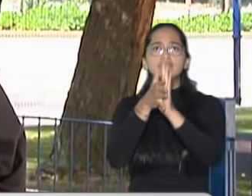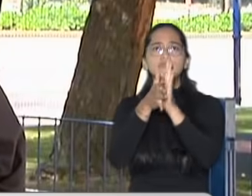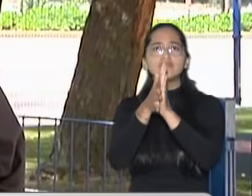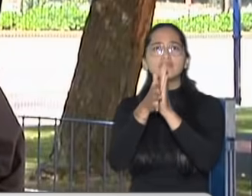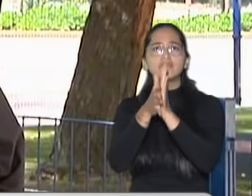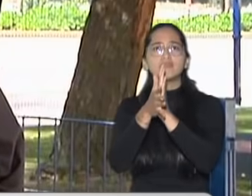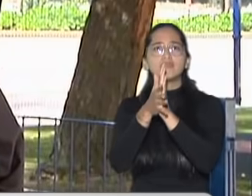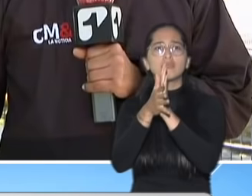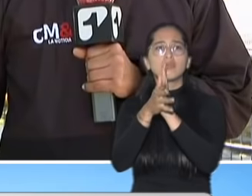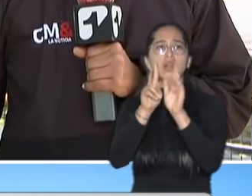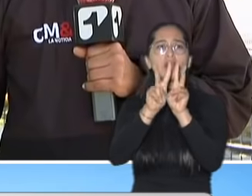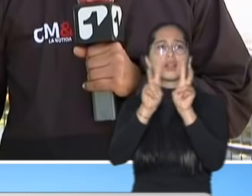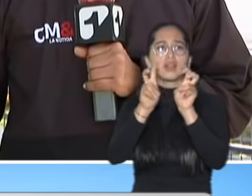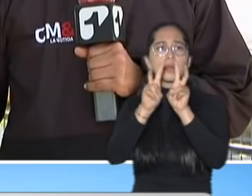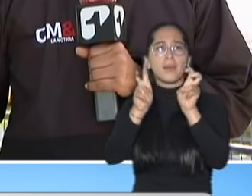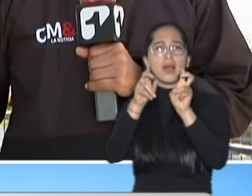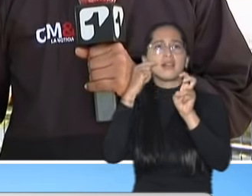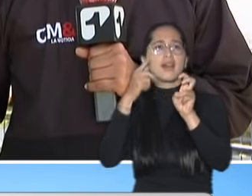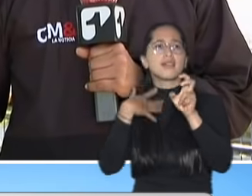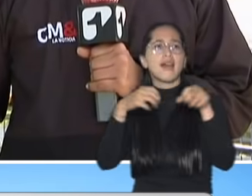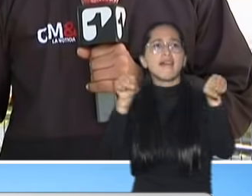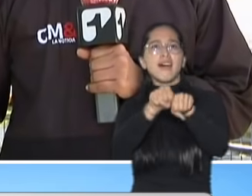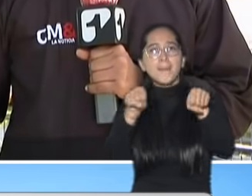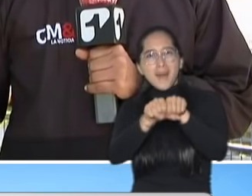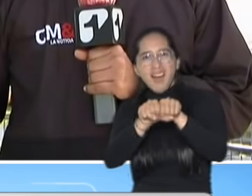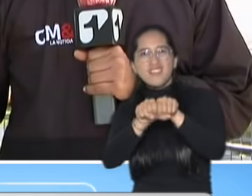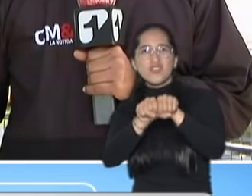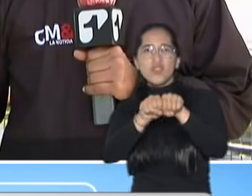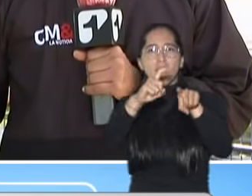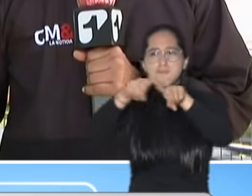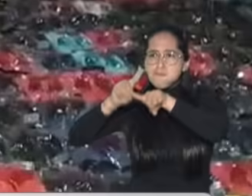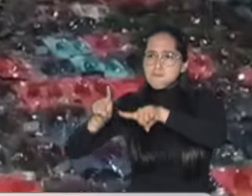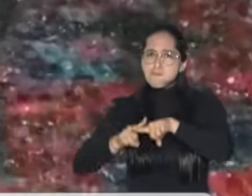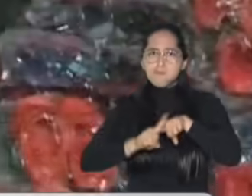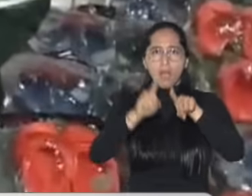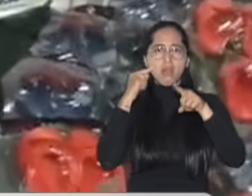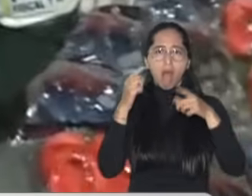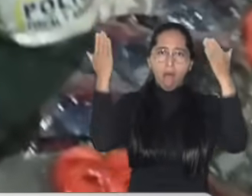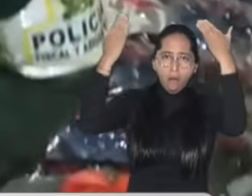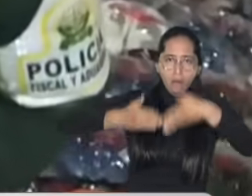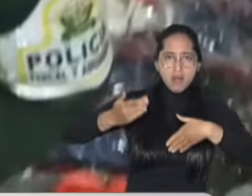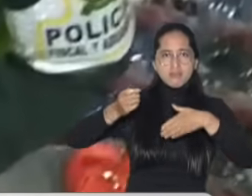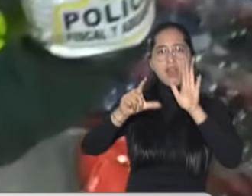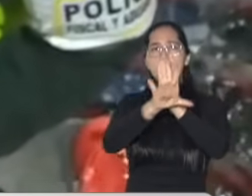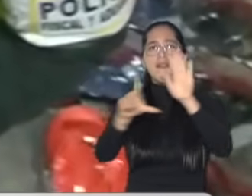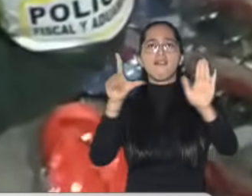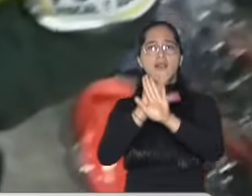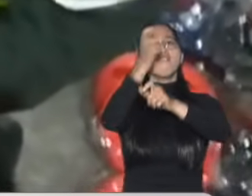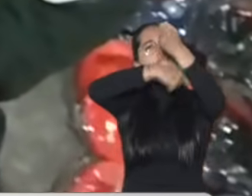de calzado de contrabando en el centro de Barranquilla, en diferentes establecimientos comerciales. Exactamente